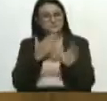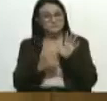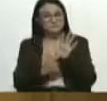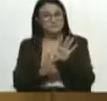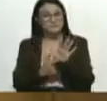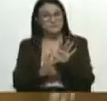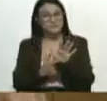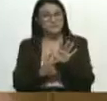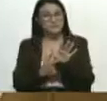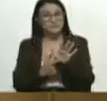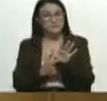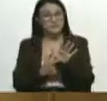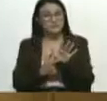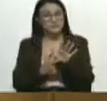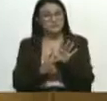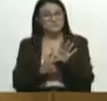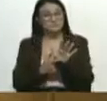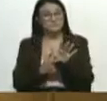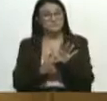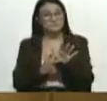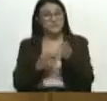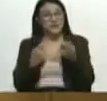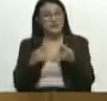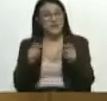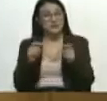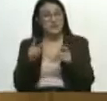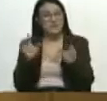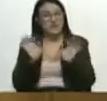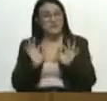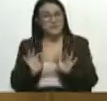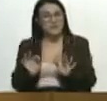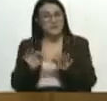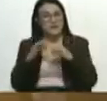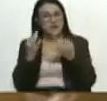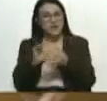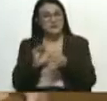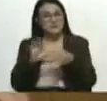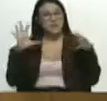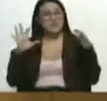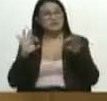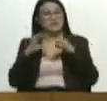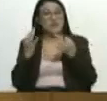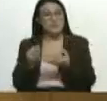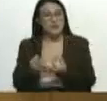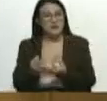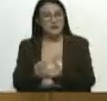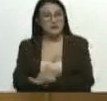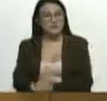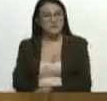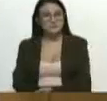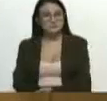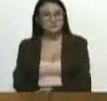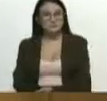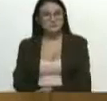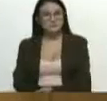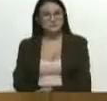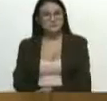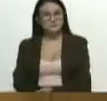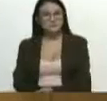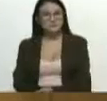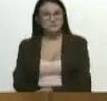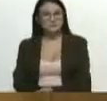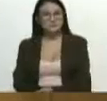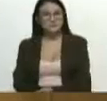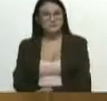es, como me refería ahorita, el trato a la familia, la separación familiar. Y bueno,